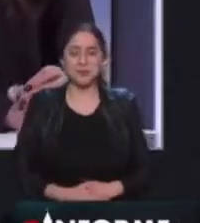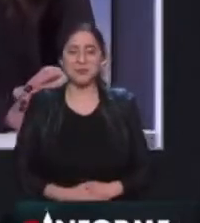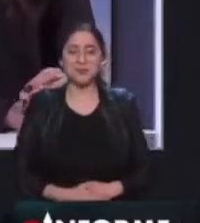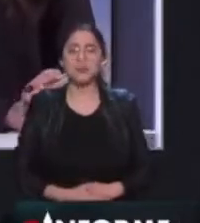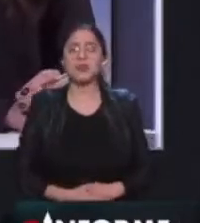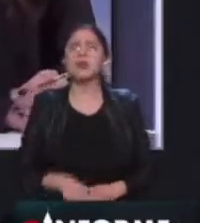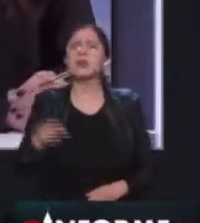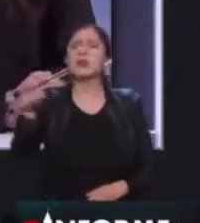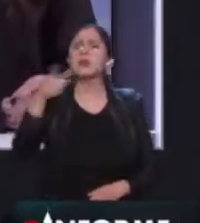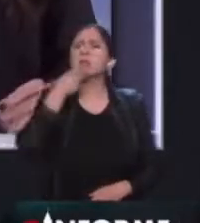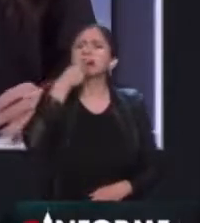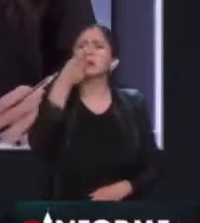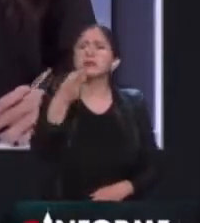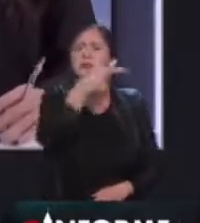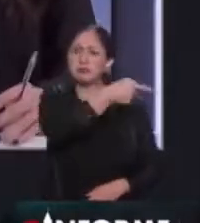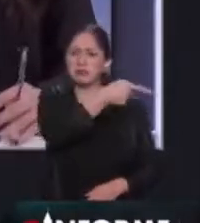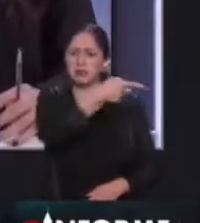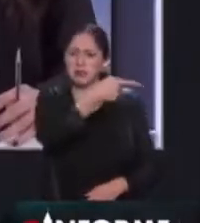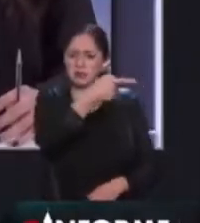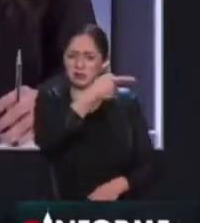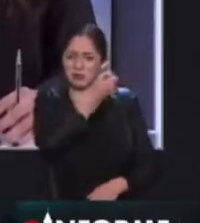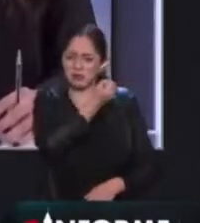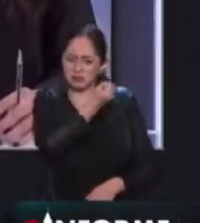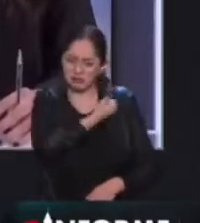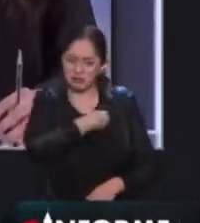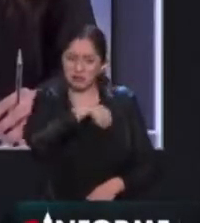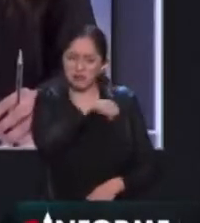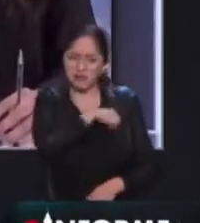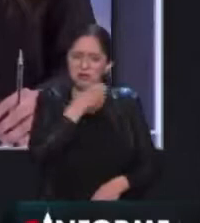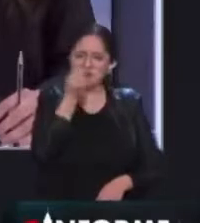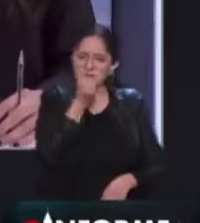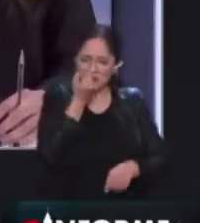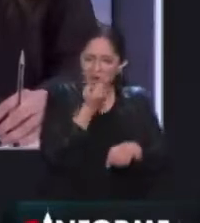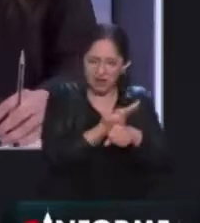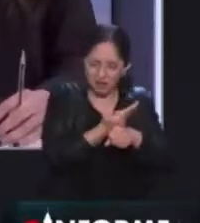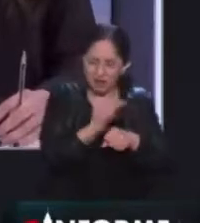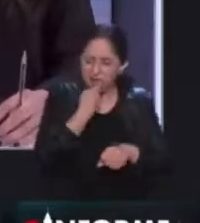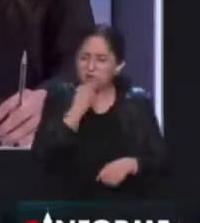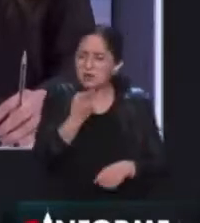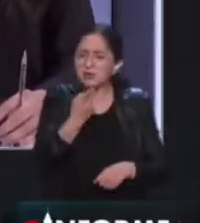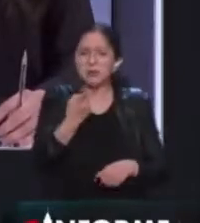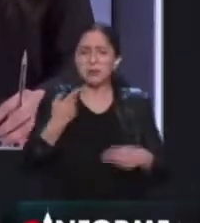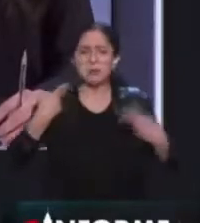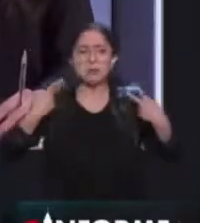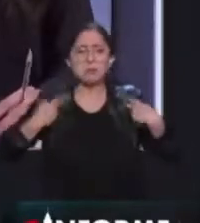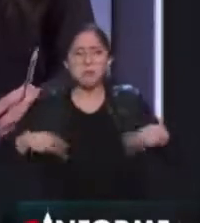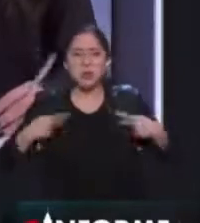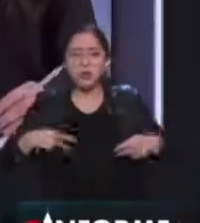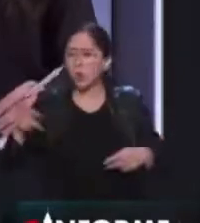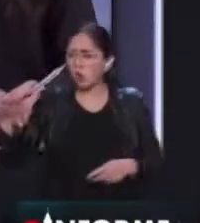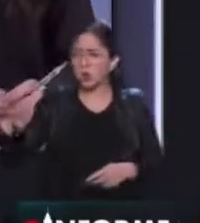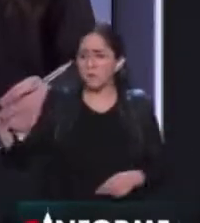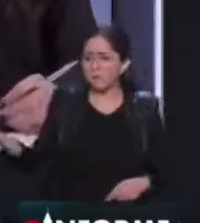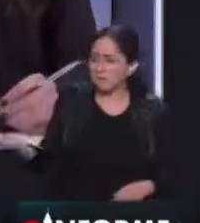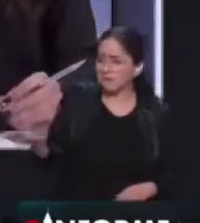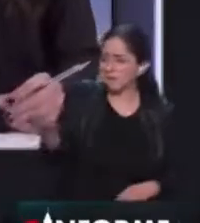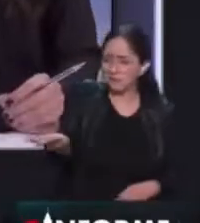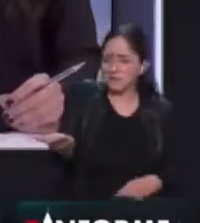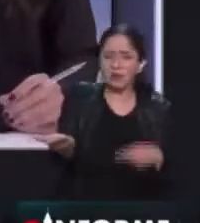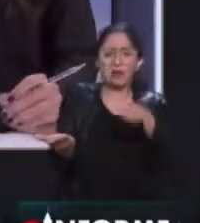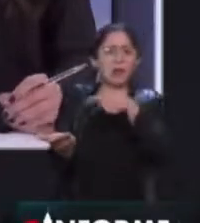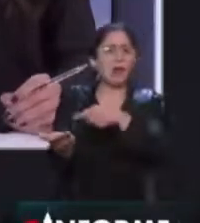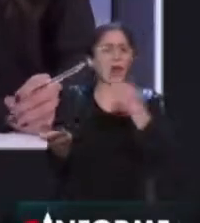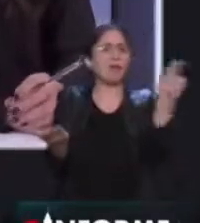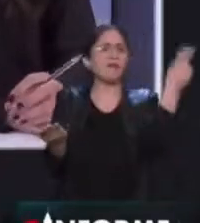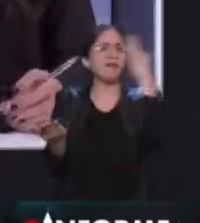Salud presentó datos cuyos números de personas muertas por COVID-19 son mucho menores a los que ustedes presentaron hoy, a pesar de que siempre se dijo que